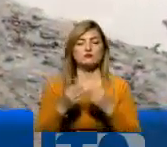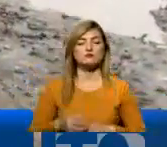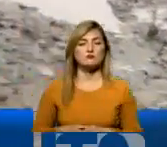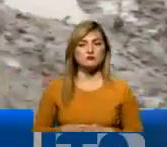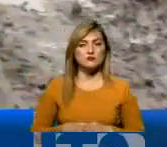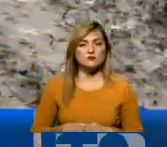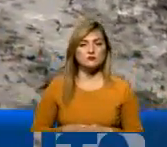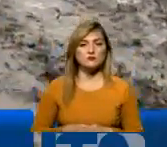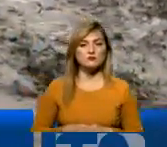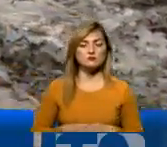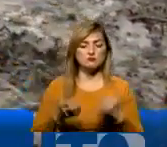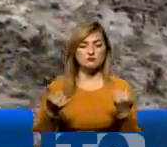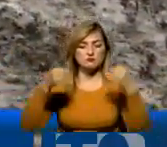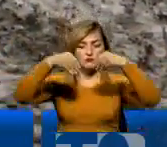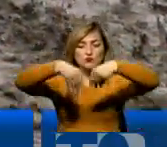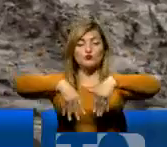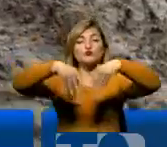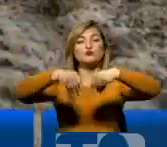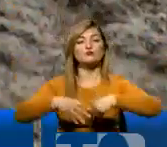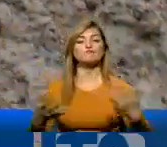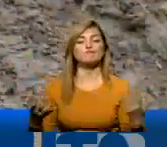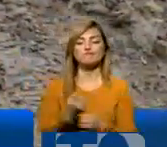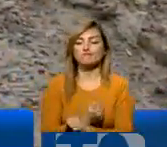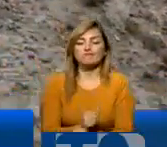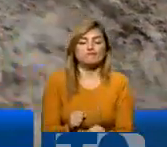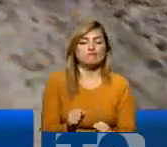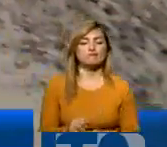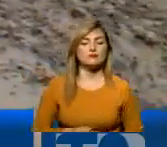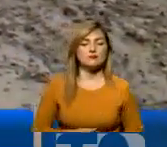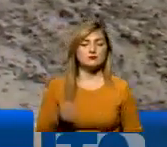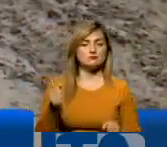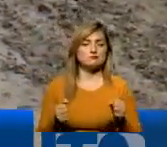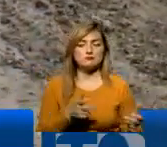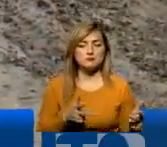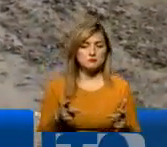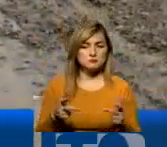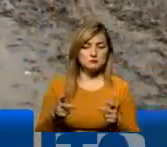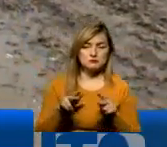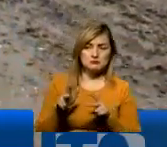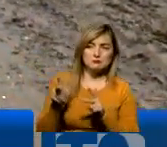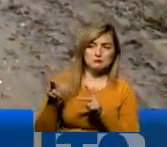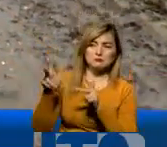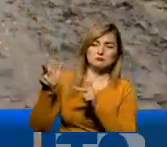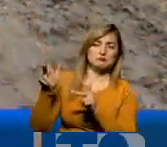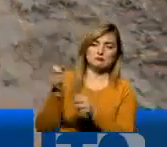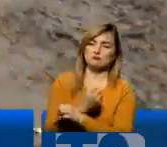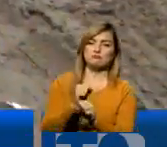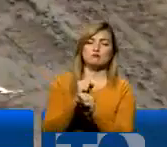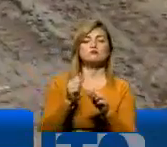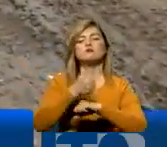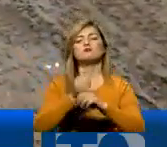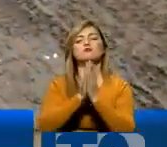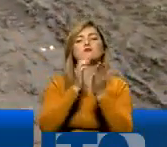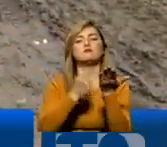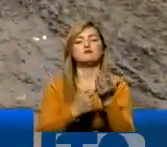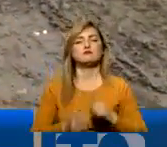y ahora en la época lluviosa es prácticamente imposible que los vehículos pequeños suban. ¿Qué piden a las autoridades?